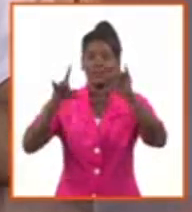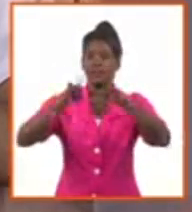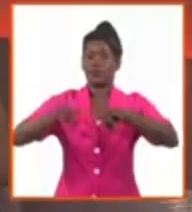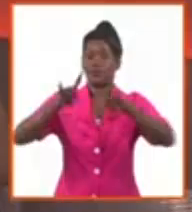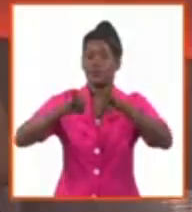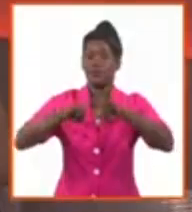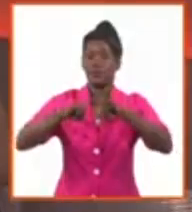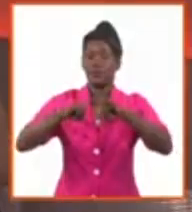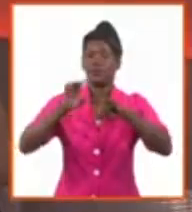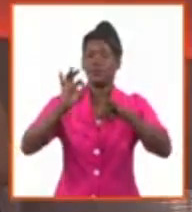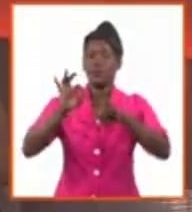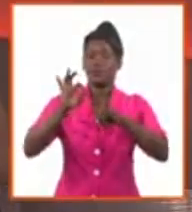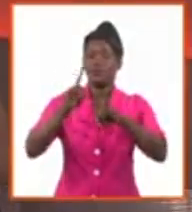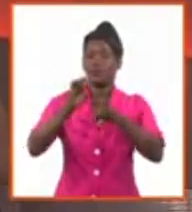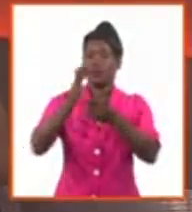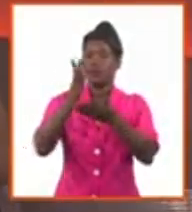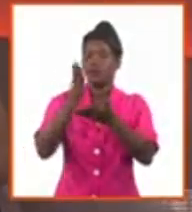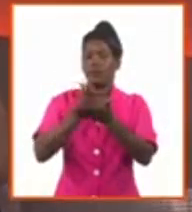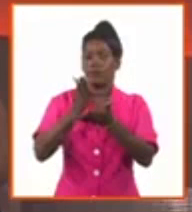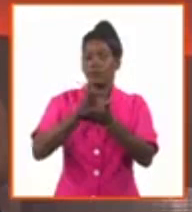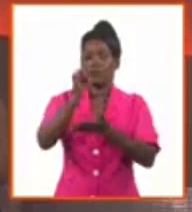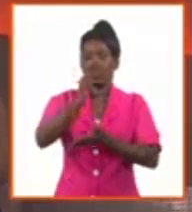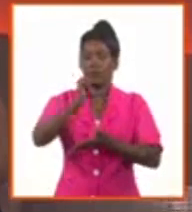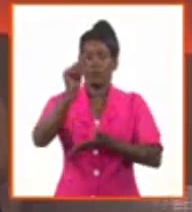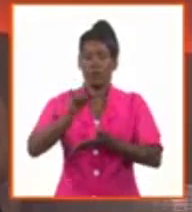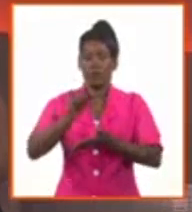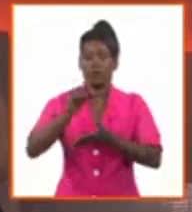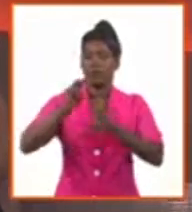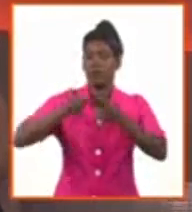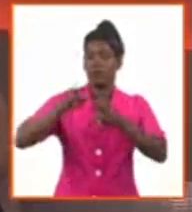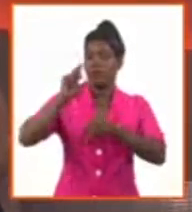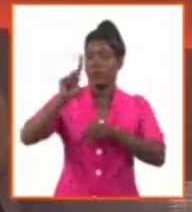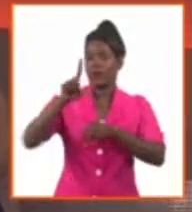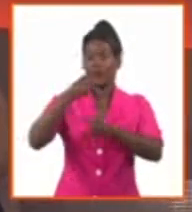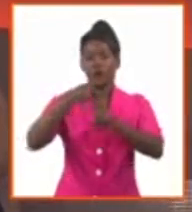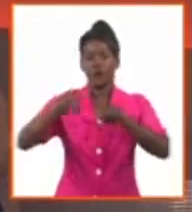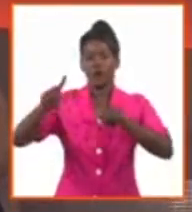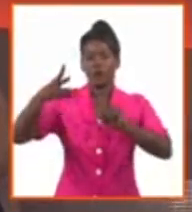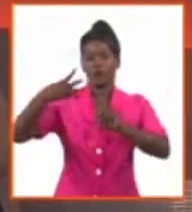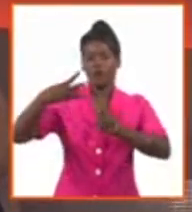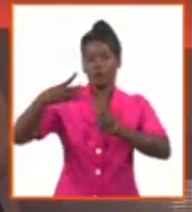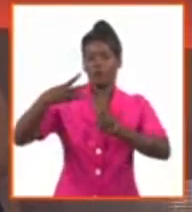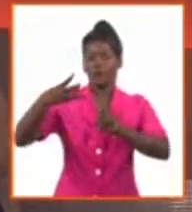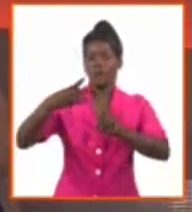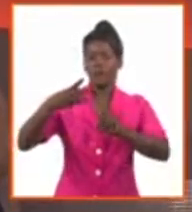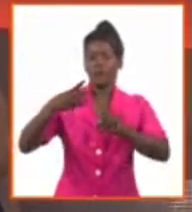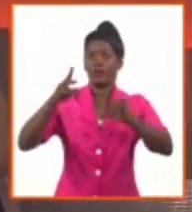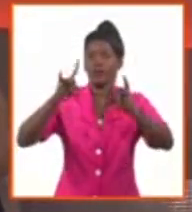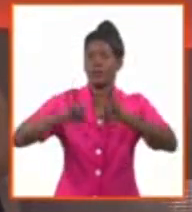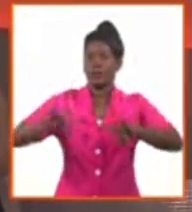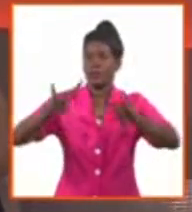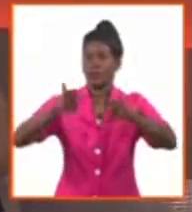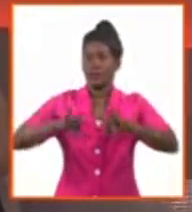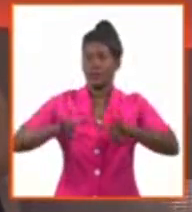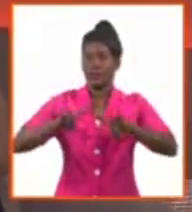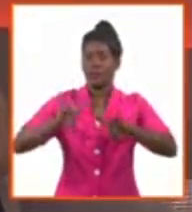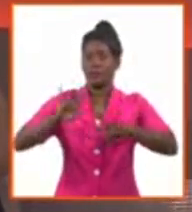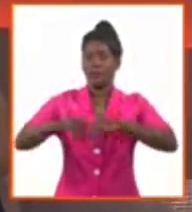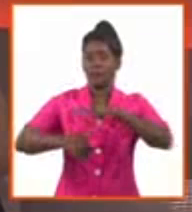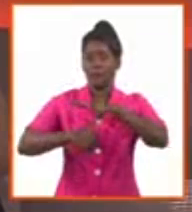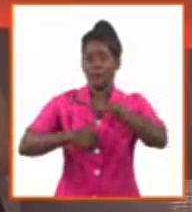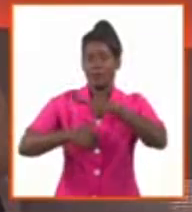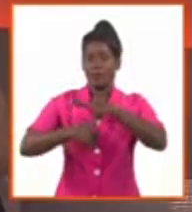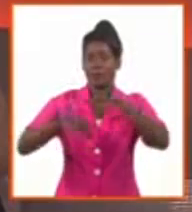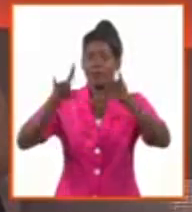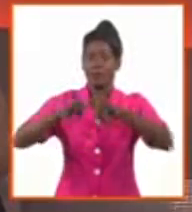en Holguín, y también con Natalie de la Caridad León Acosta, presidenta de brigada en la Universidad de Pinar del Río.